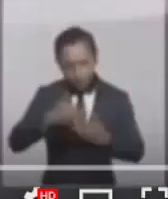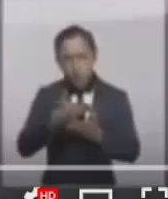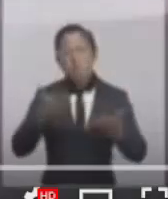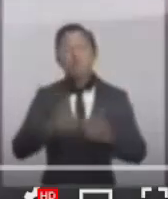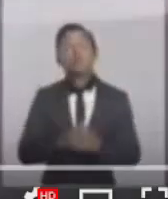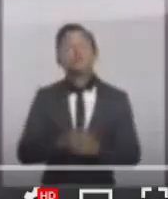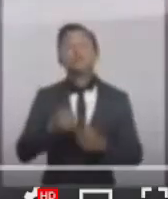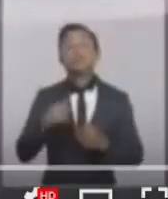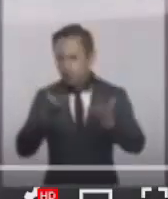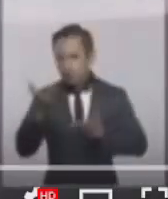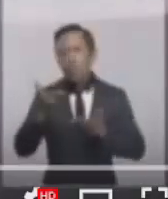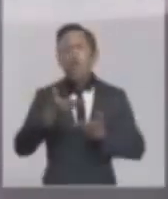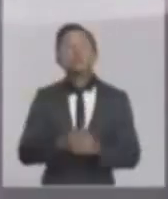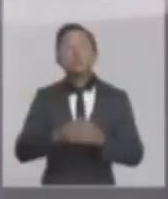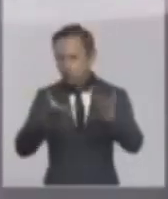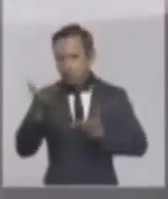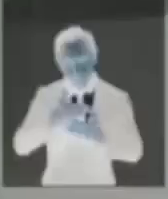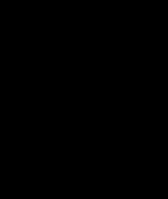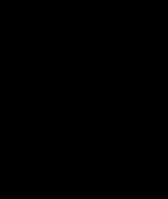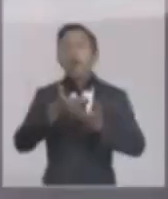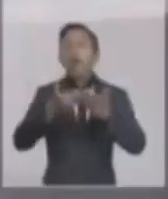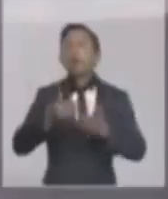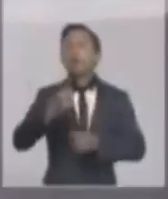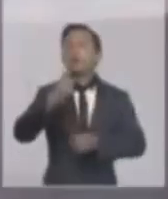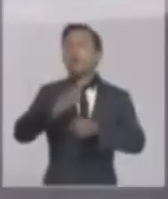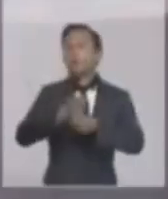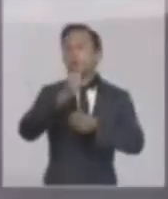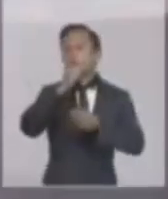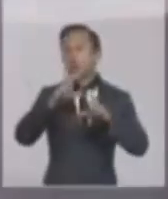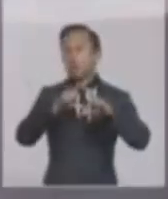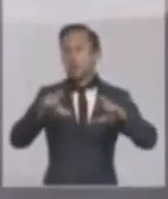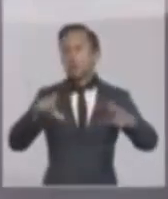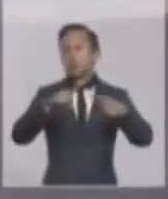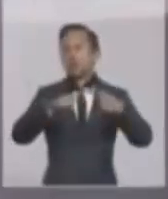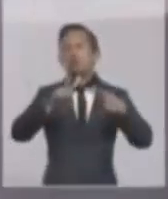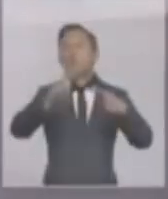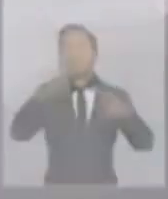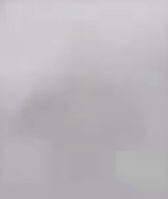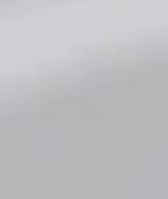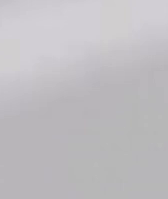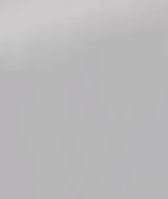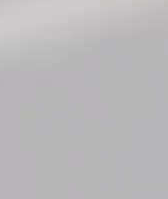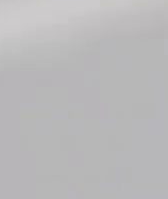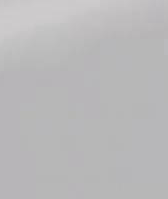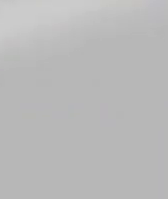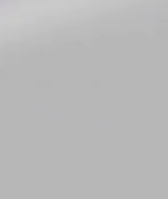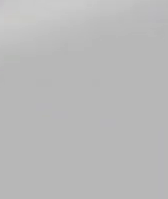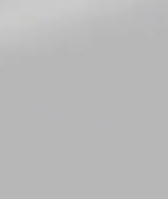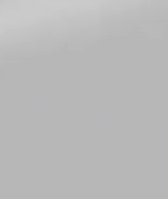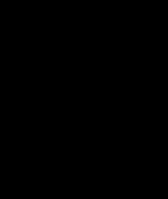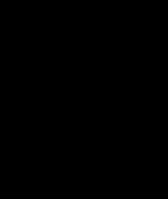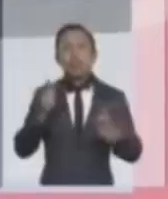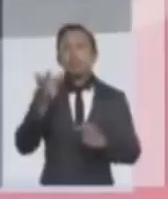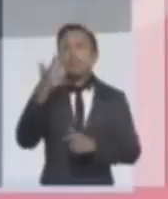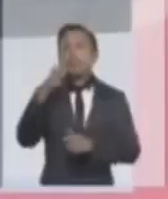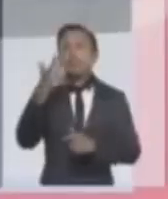Okay. Sergio Sarmiento, un travesti y César. Adelante. ¡Ay, qué puta mierda!